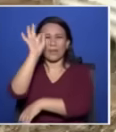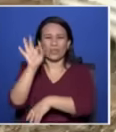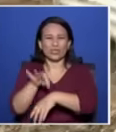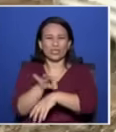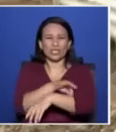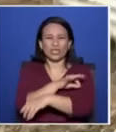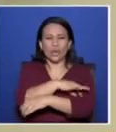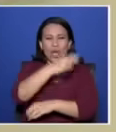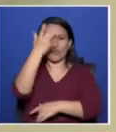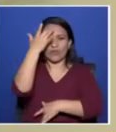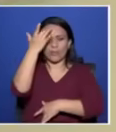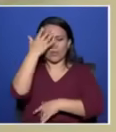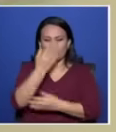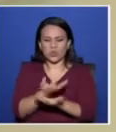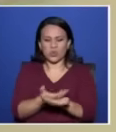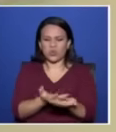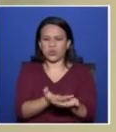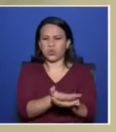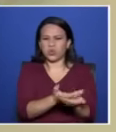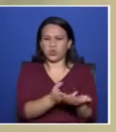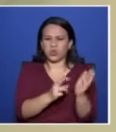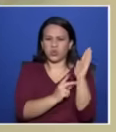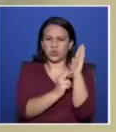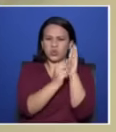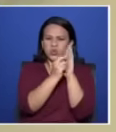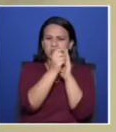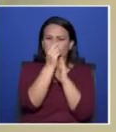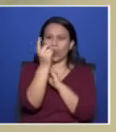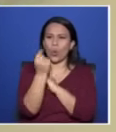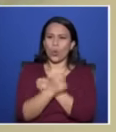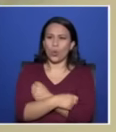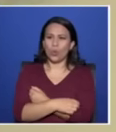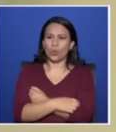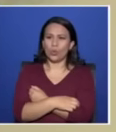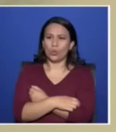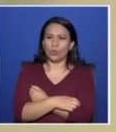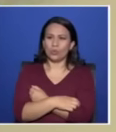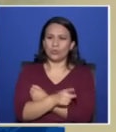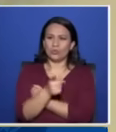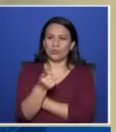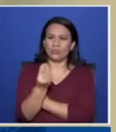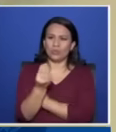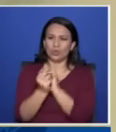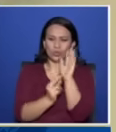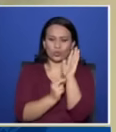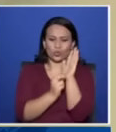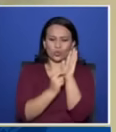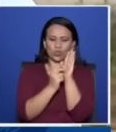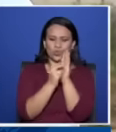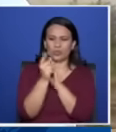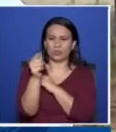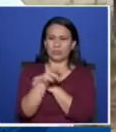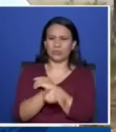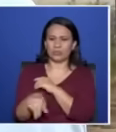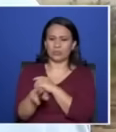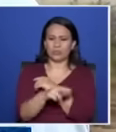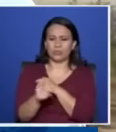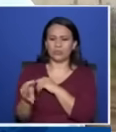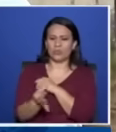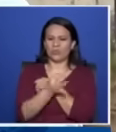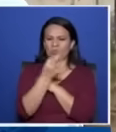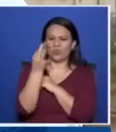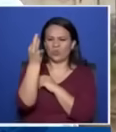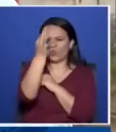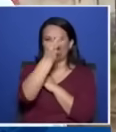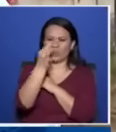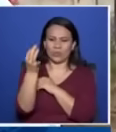las enfermedades. Incluso mira ahí en esa posita allá se han creado infinidades de gusarapos ahí, y eso contamina el